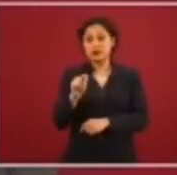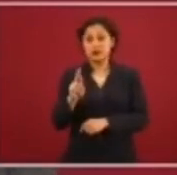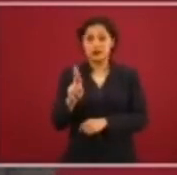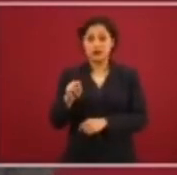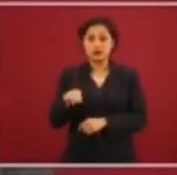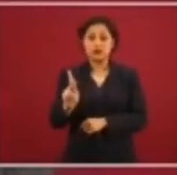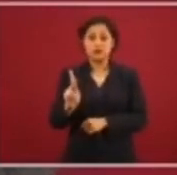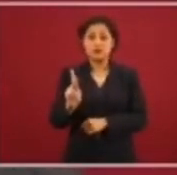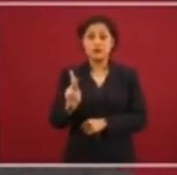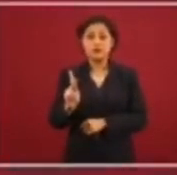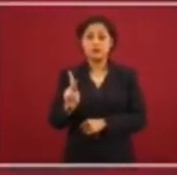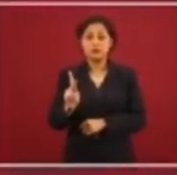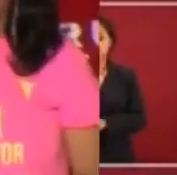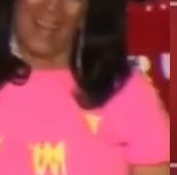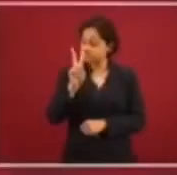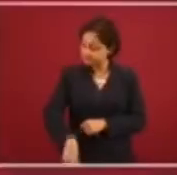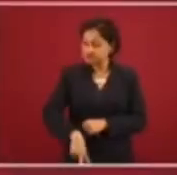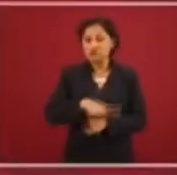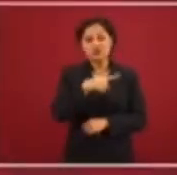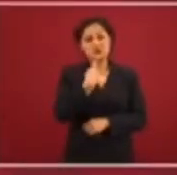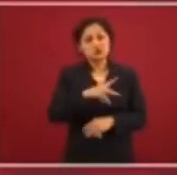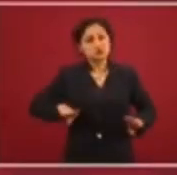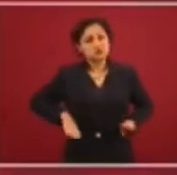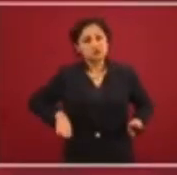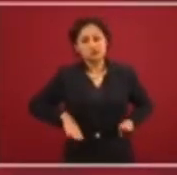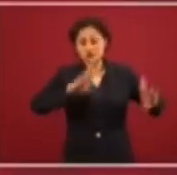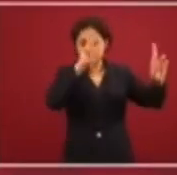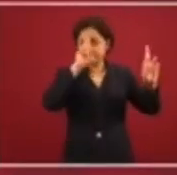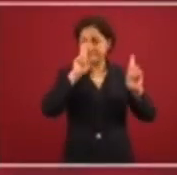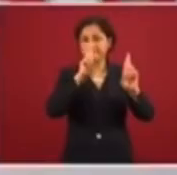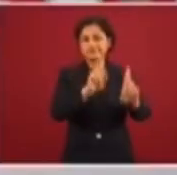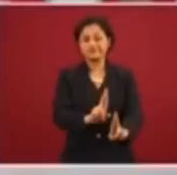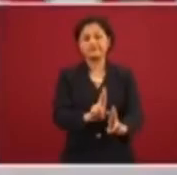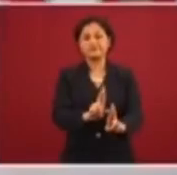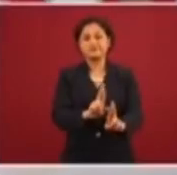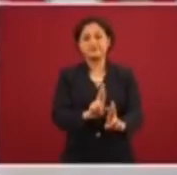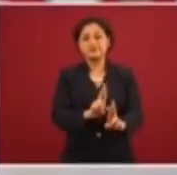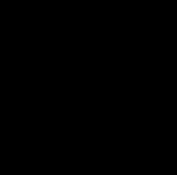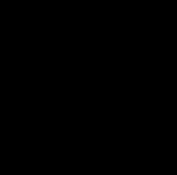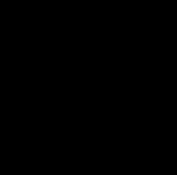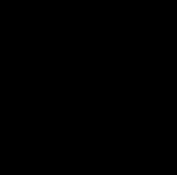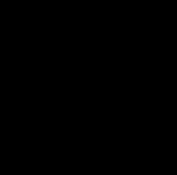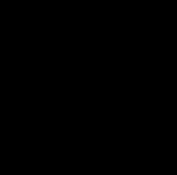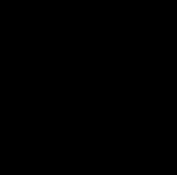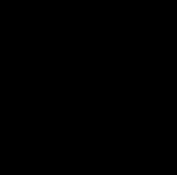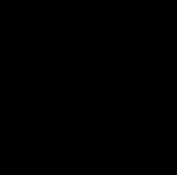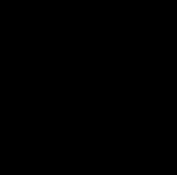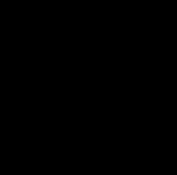se ha portado muy respetuoso y con mucho afecto